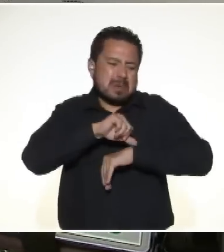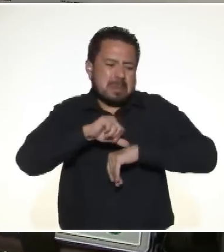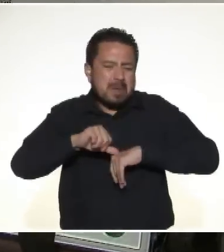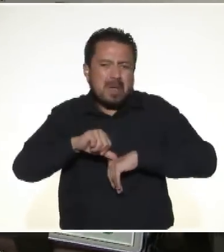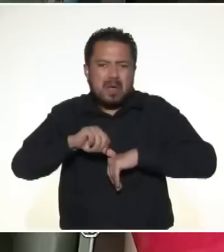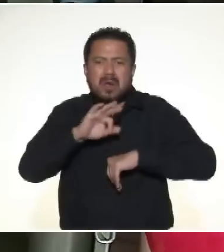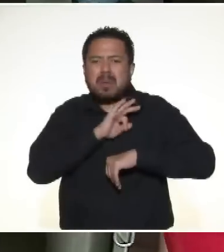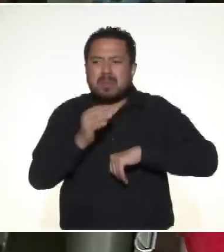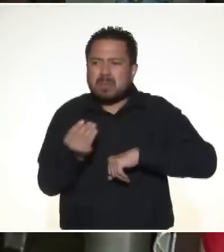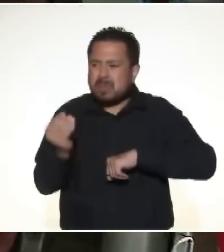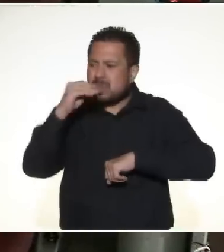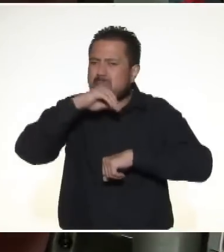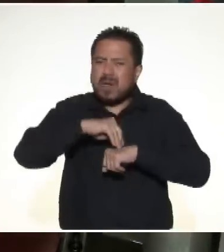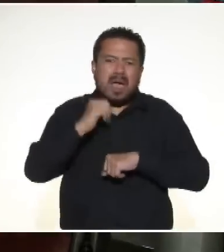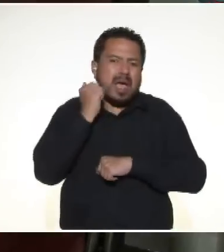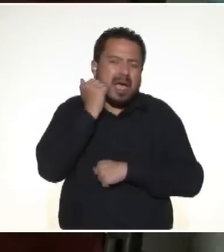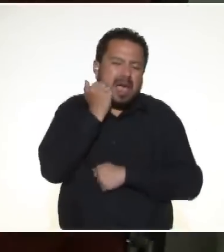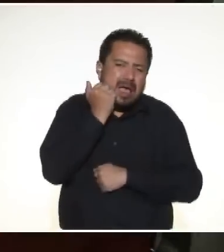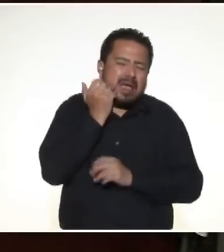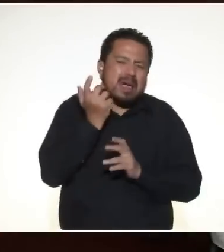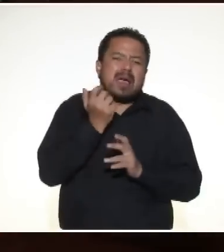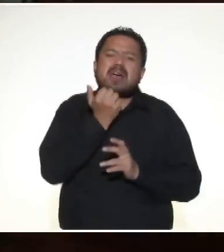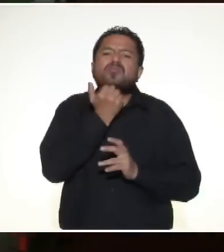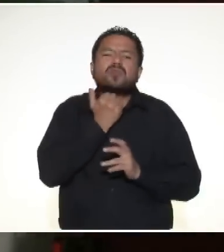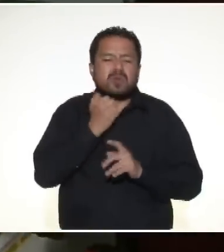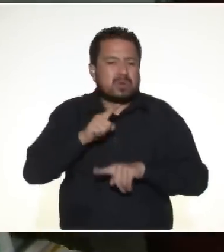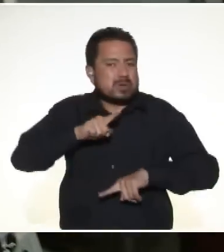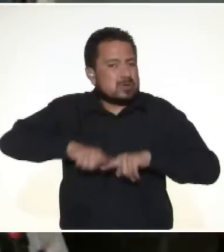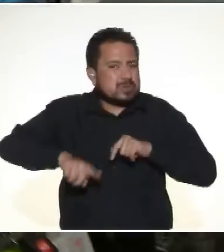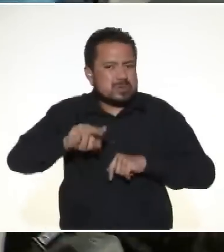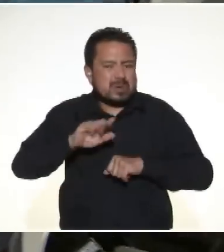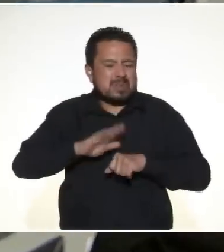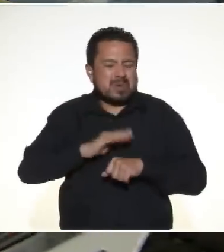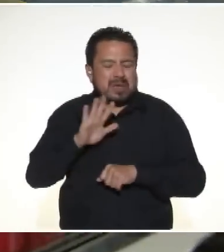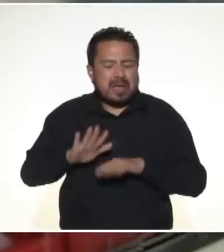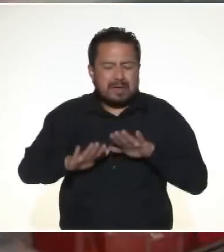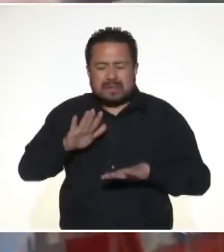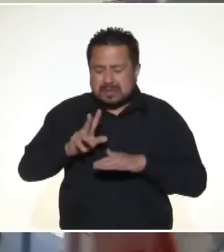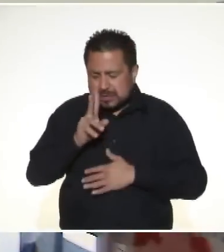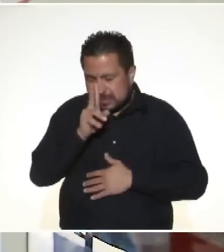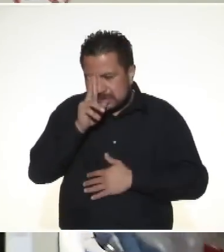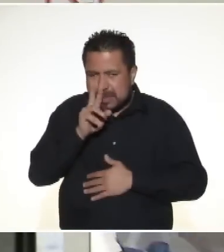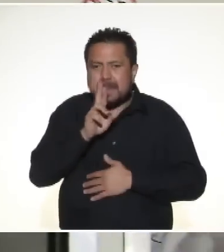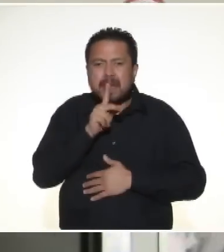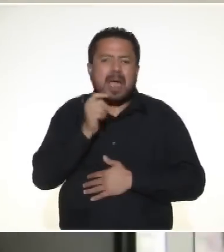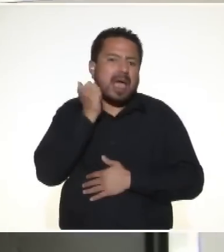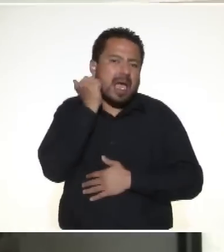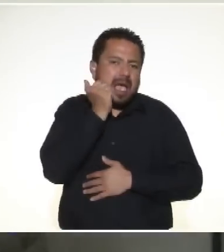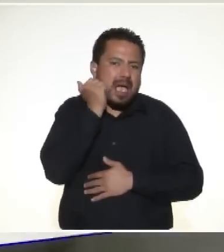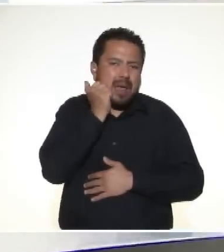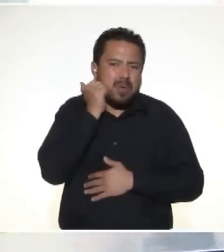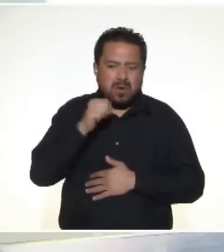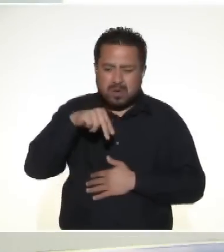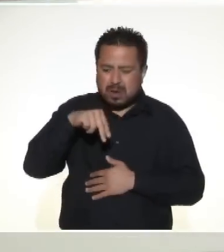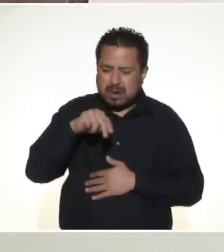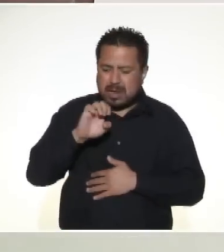que les pongan algún antiséptico que no sea a base de alcohol, porque a veces arde. Generalmente les pedimos que sea un jabón